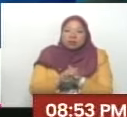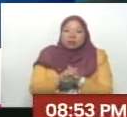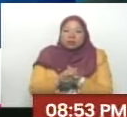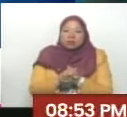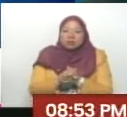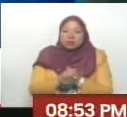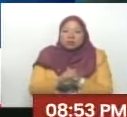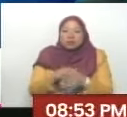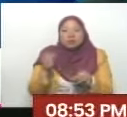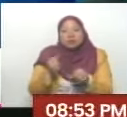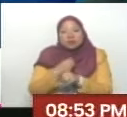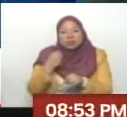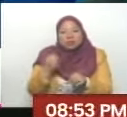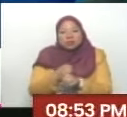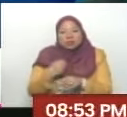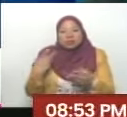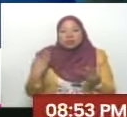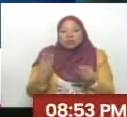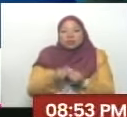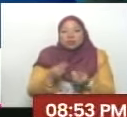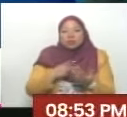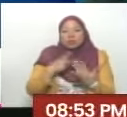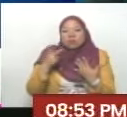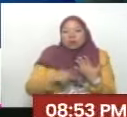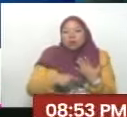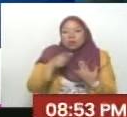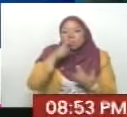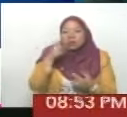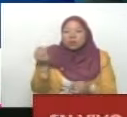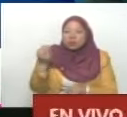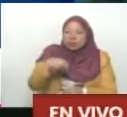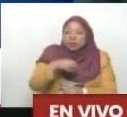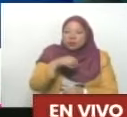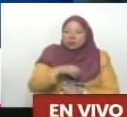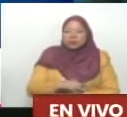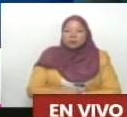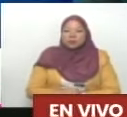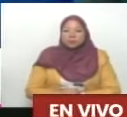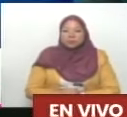compañeras de la clase trabajadora que nos acompañan hoy en el programa Con Maduro Más.